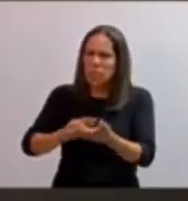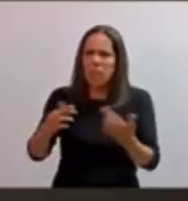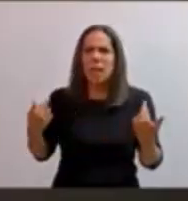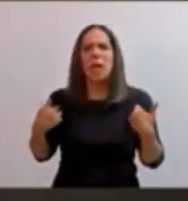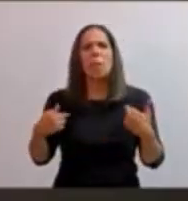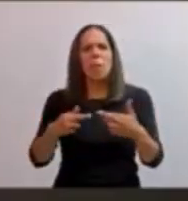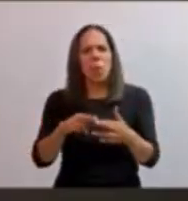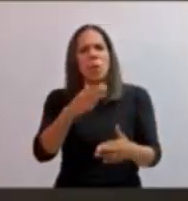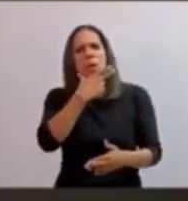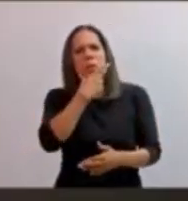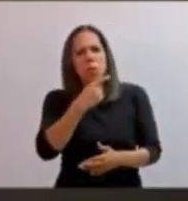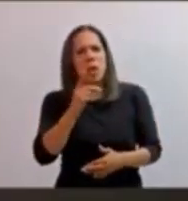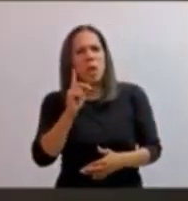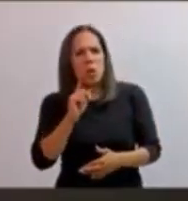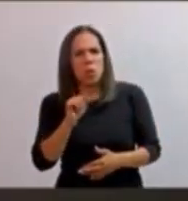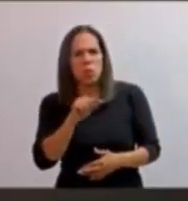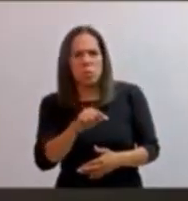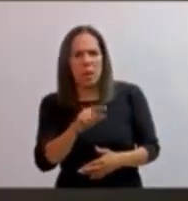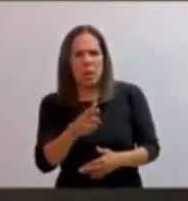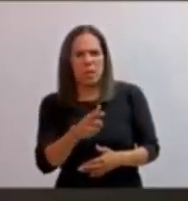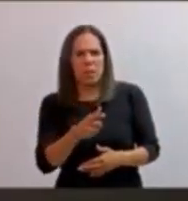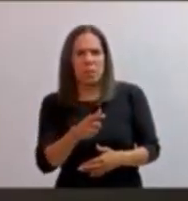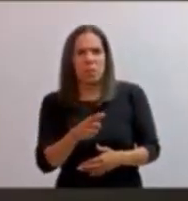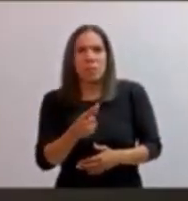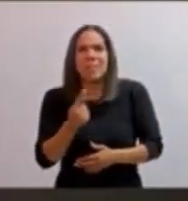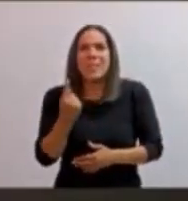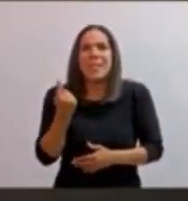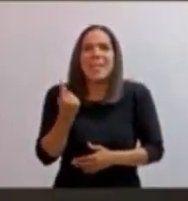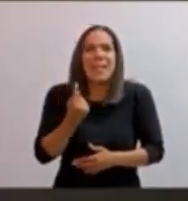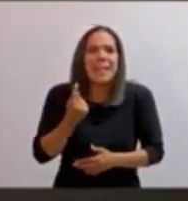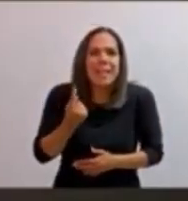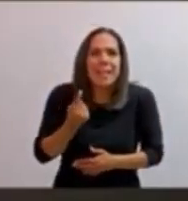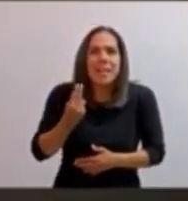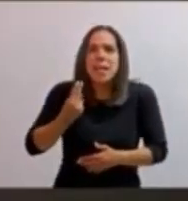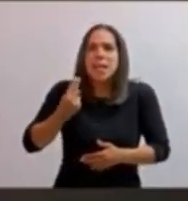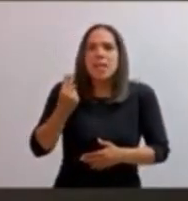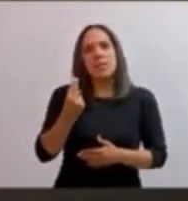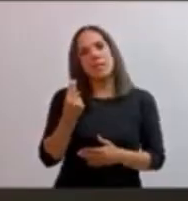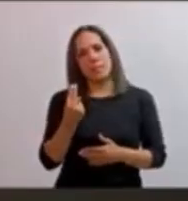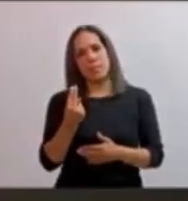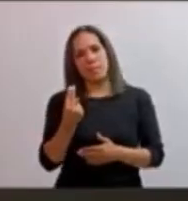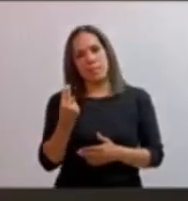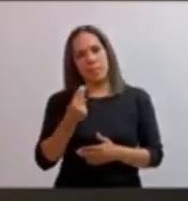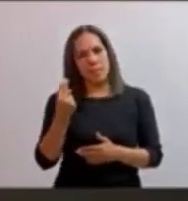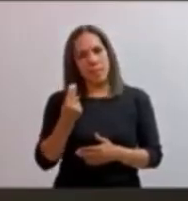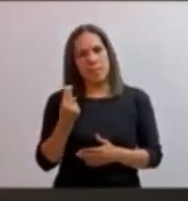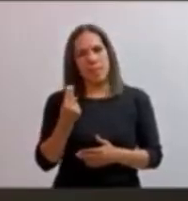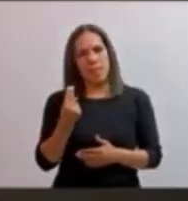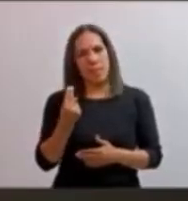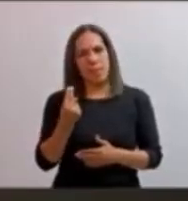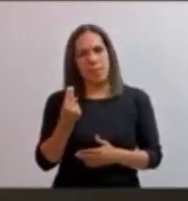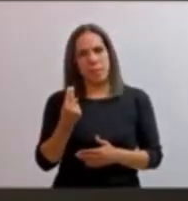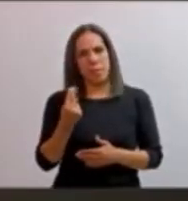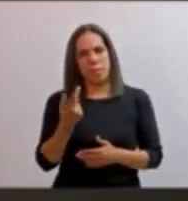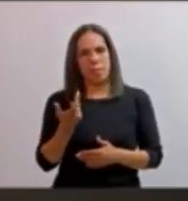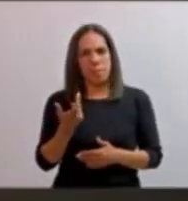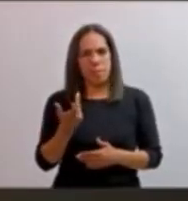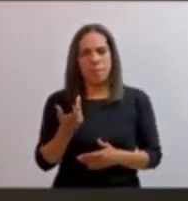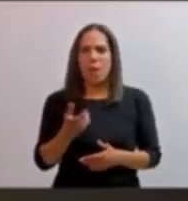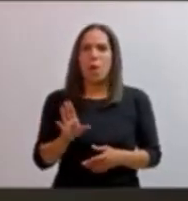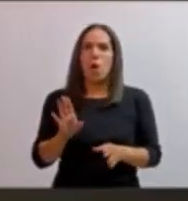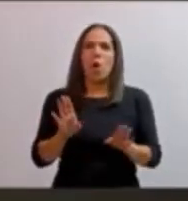trabajo pedagógico, ¿qué necesitan? ¿No? O sea, ¿qué necesitan para que la zona escolar